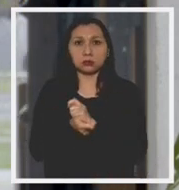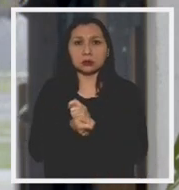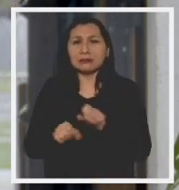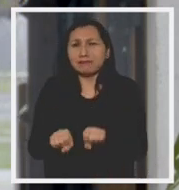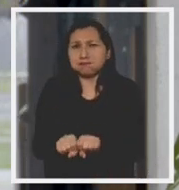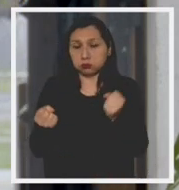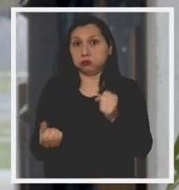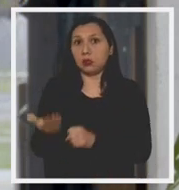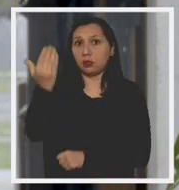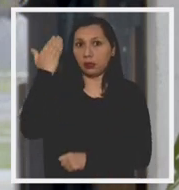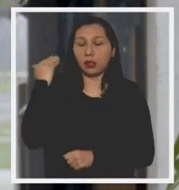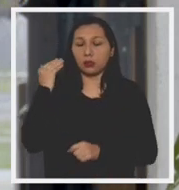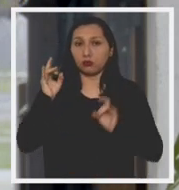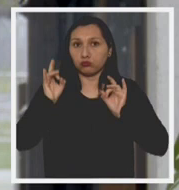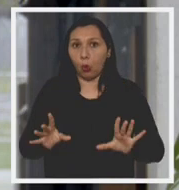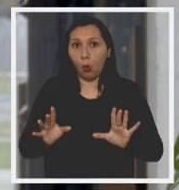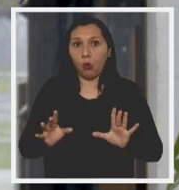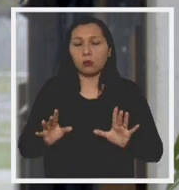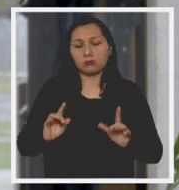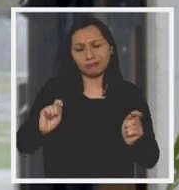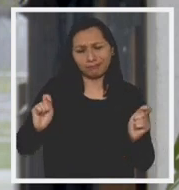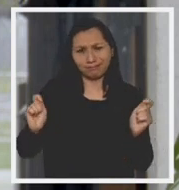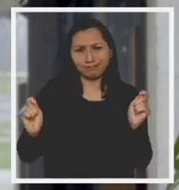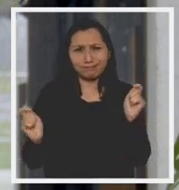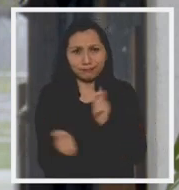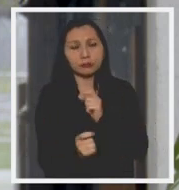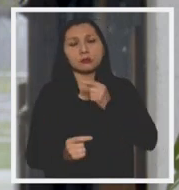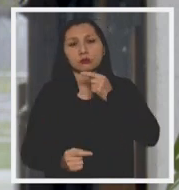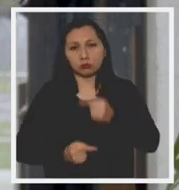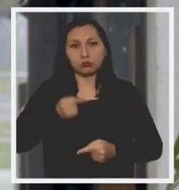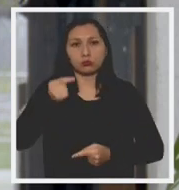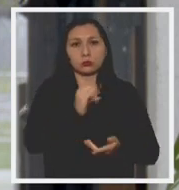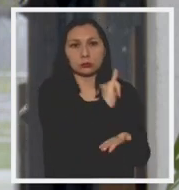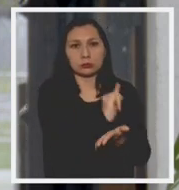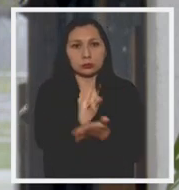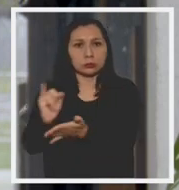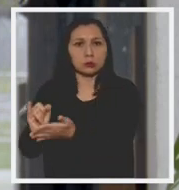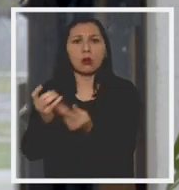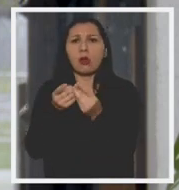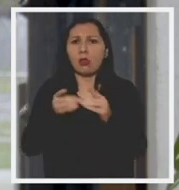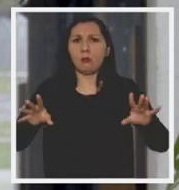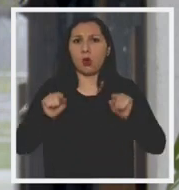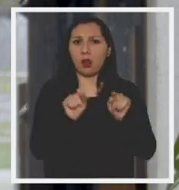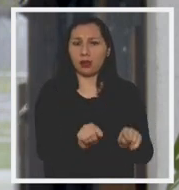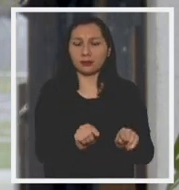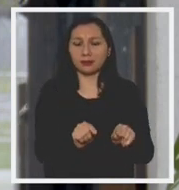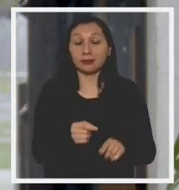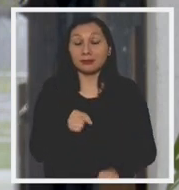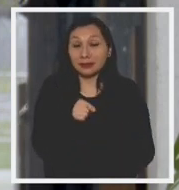tremendo quiebre en un proceso de cambios institucionales y